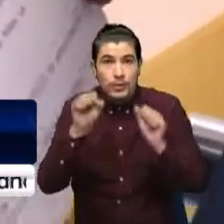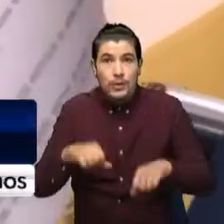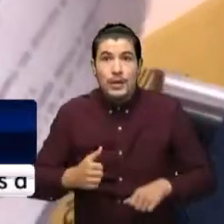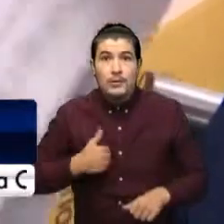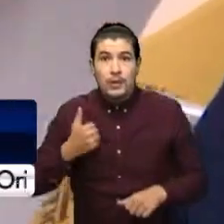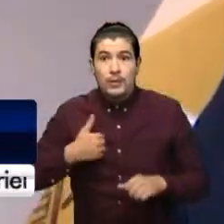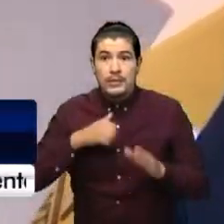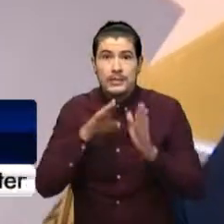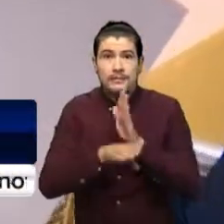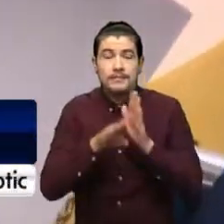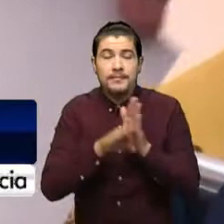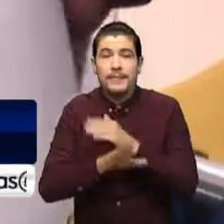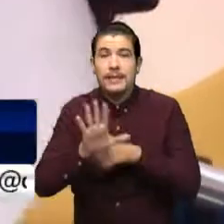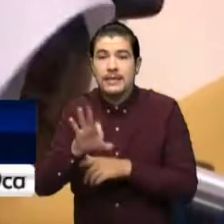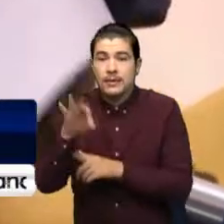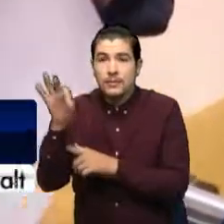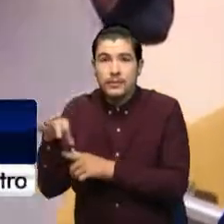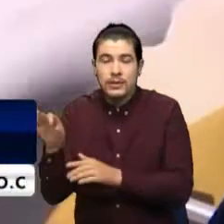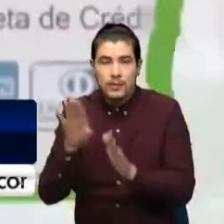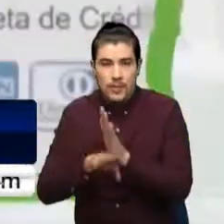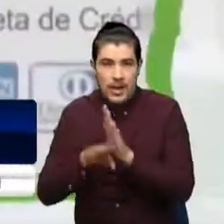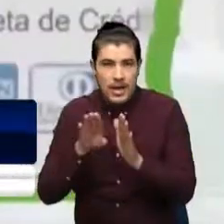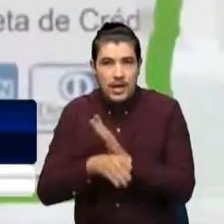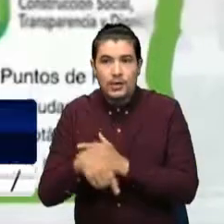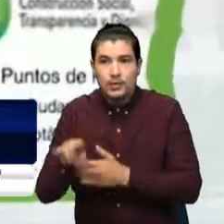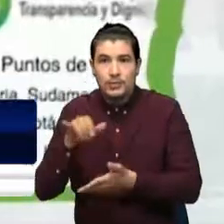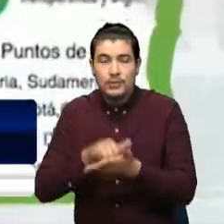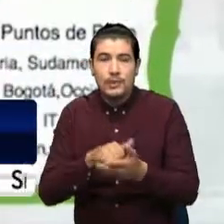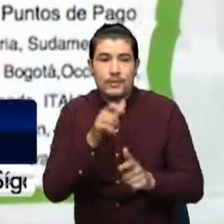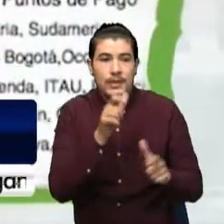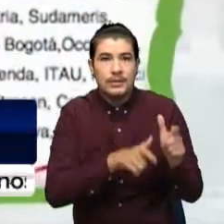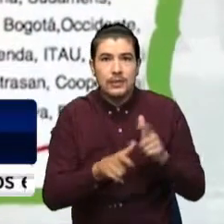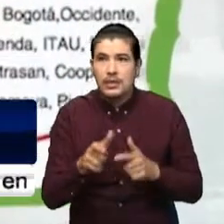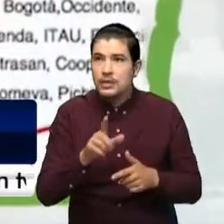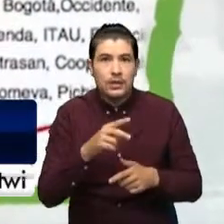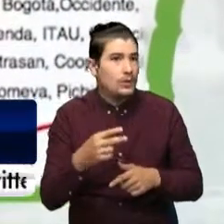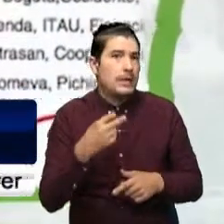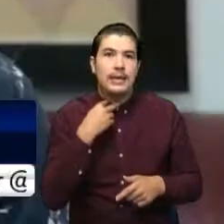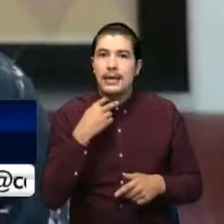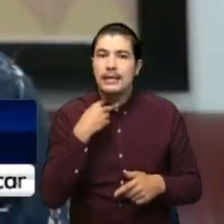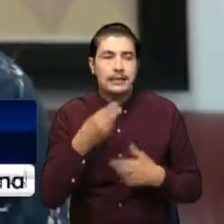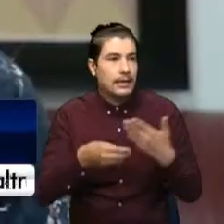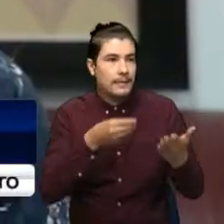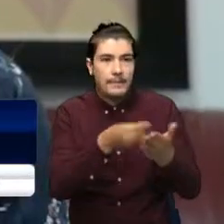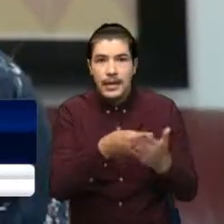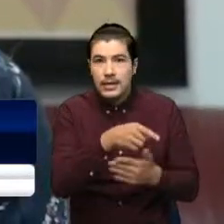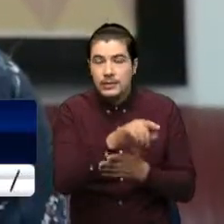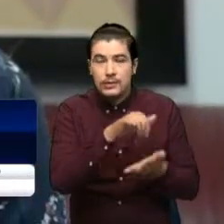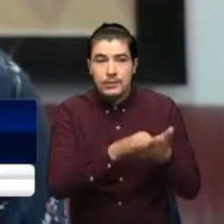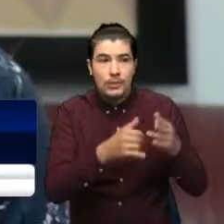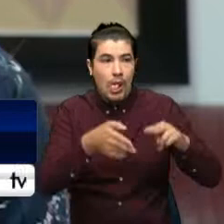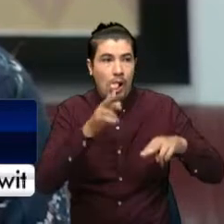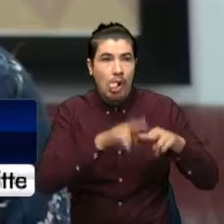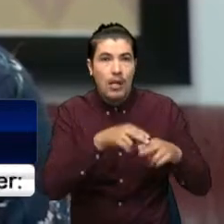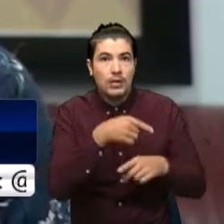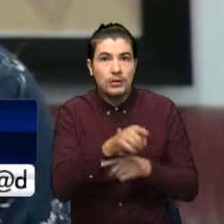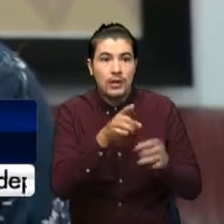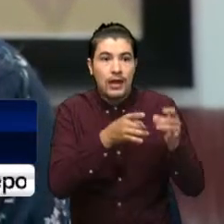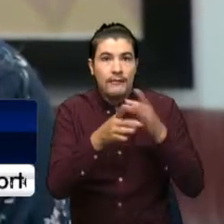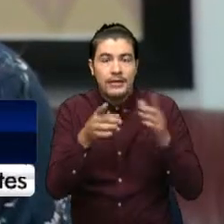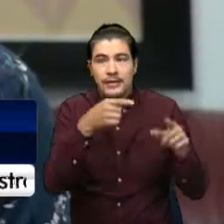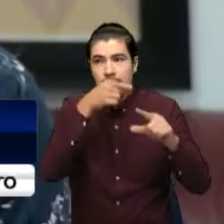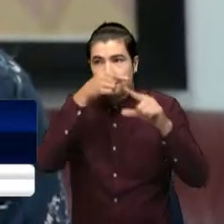por pronto-pago del 5% los contribuyentes que no alcanzan a cancelar el impuesto predial en esta fecha se le